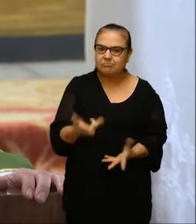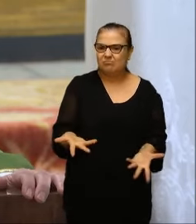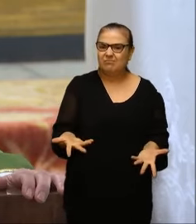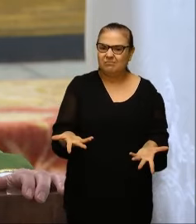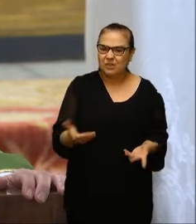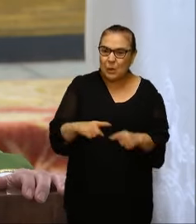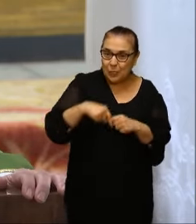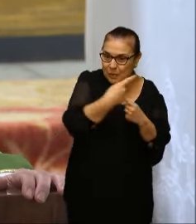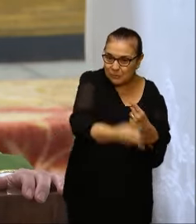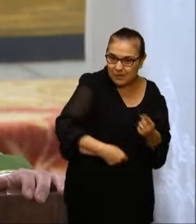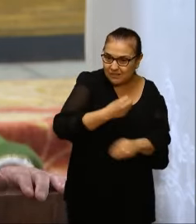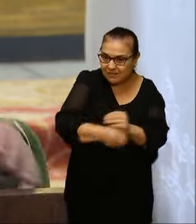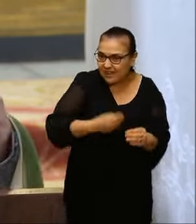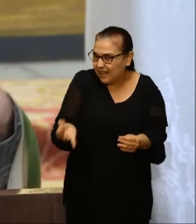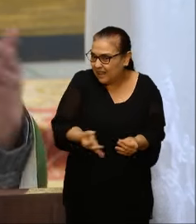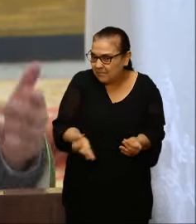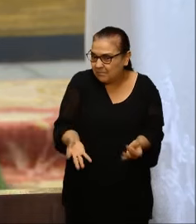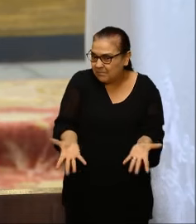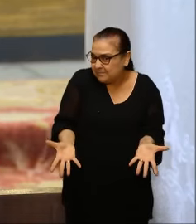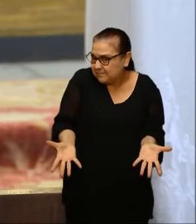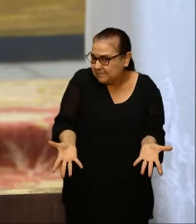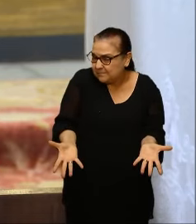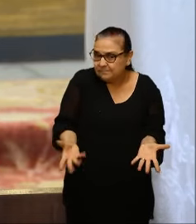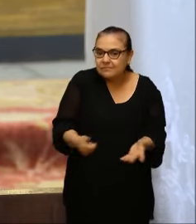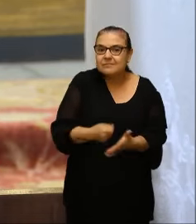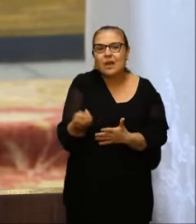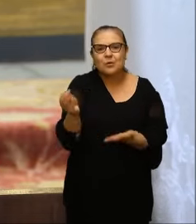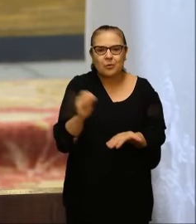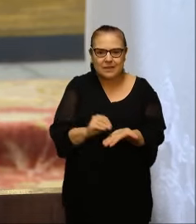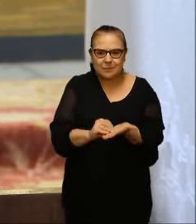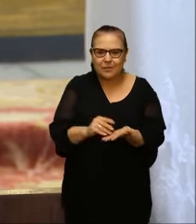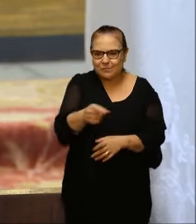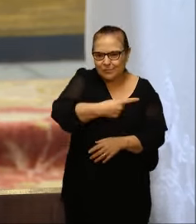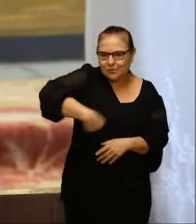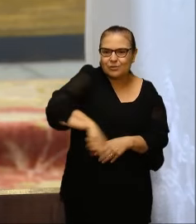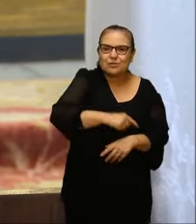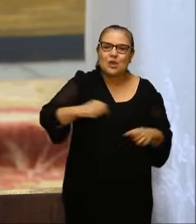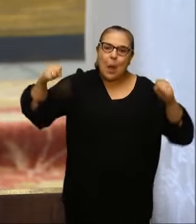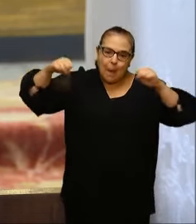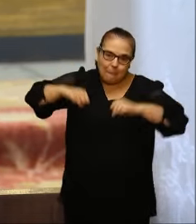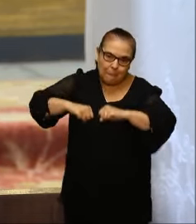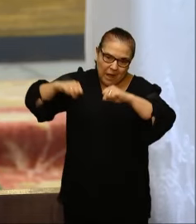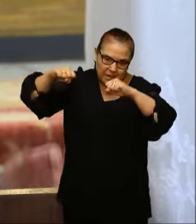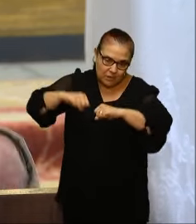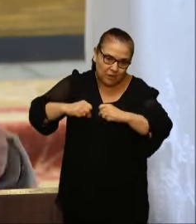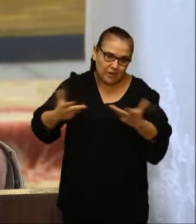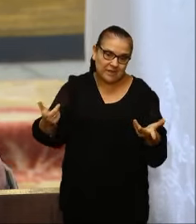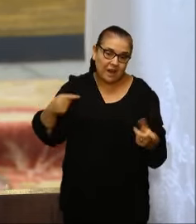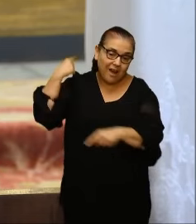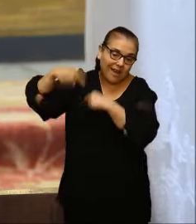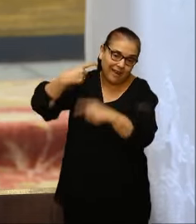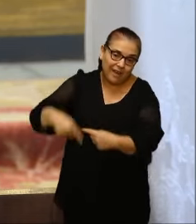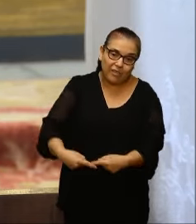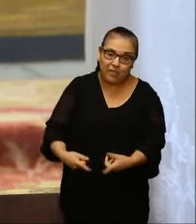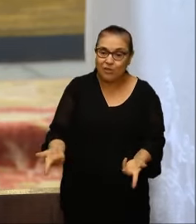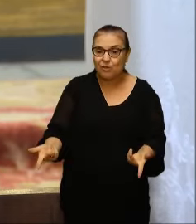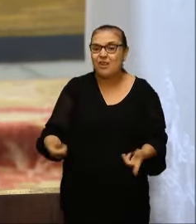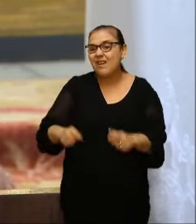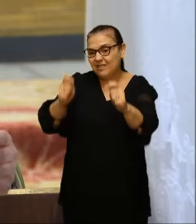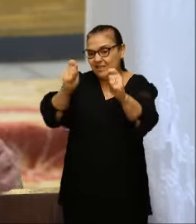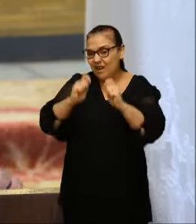haces después? Claro, que a veces, los que sois más mayores ya sabéis que hemos llegado a una generación a veces en la cual queremos que nos lo den todo